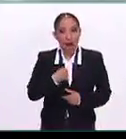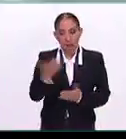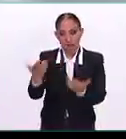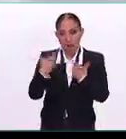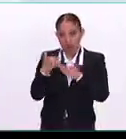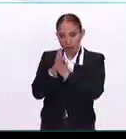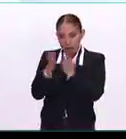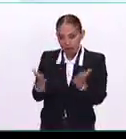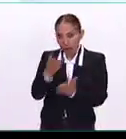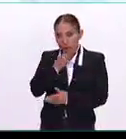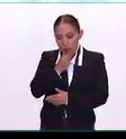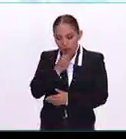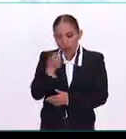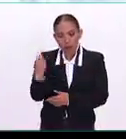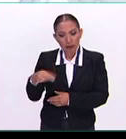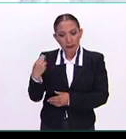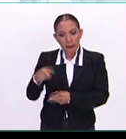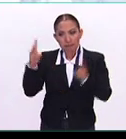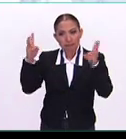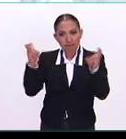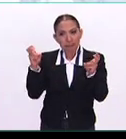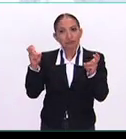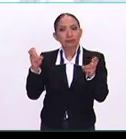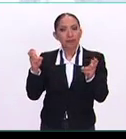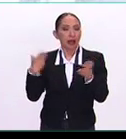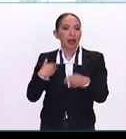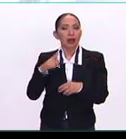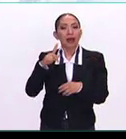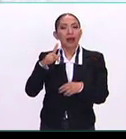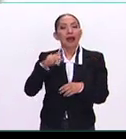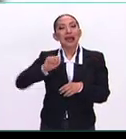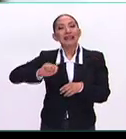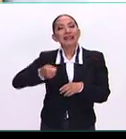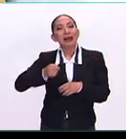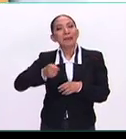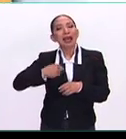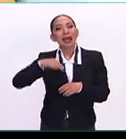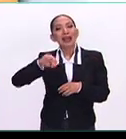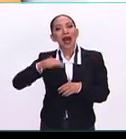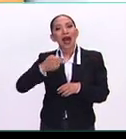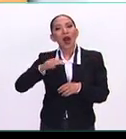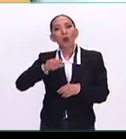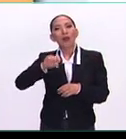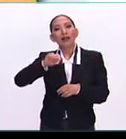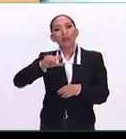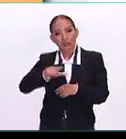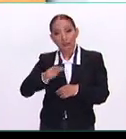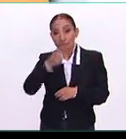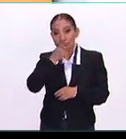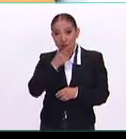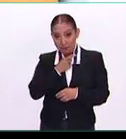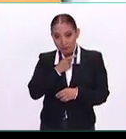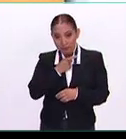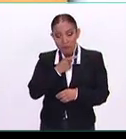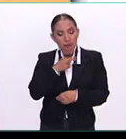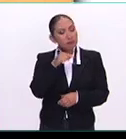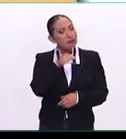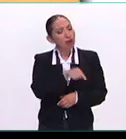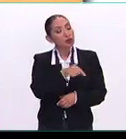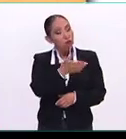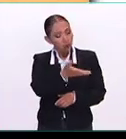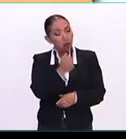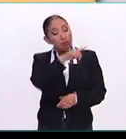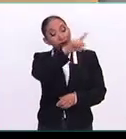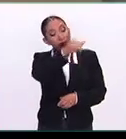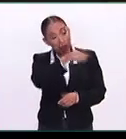regaló un libro que se titula Llave del Náhuatl. Y me dijo, venga usted